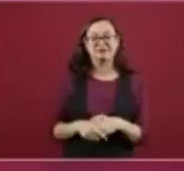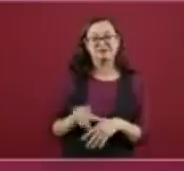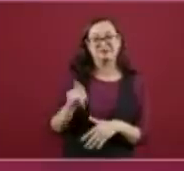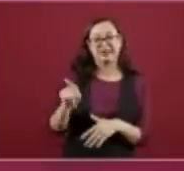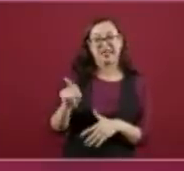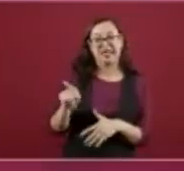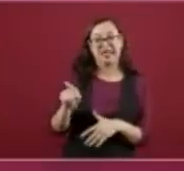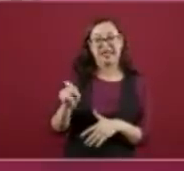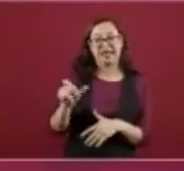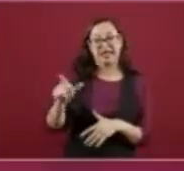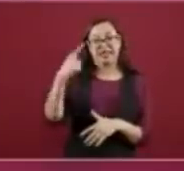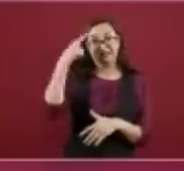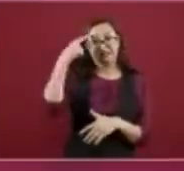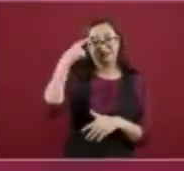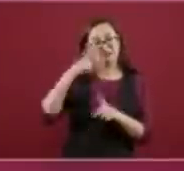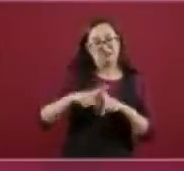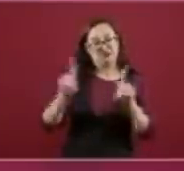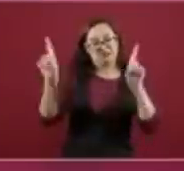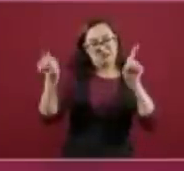posturas distintas,